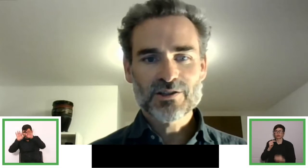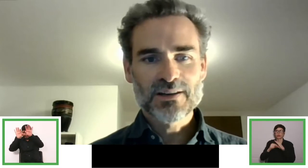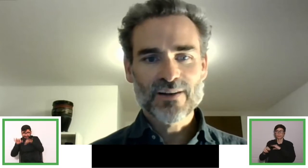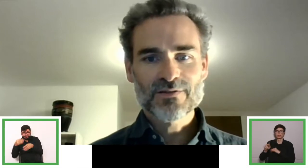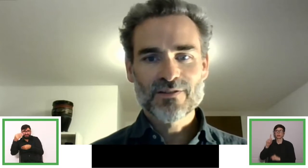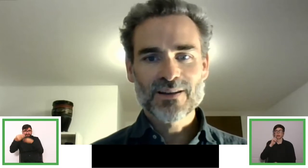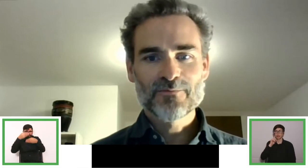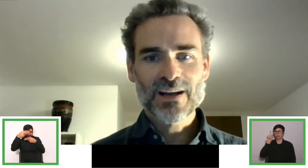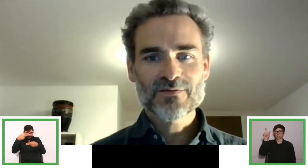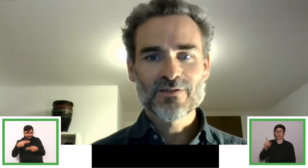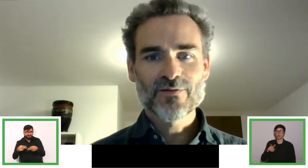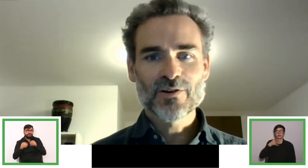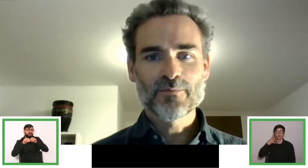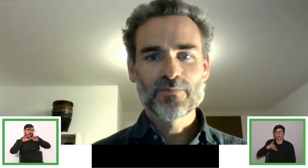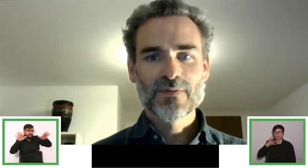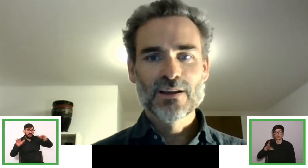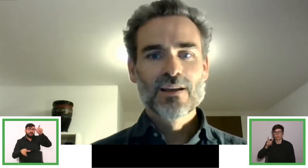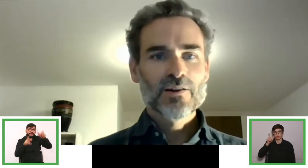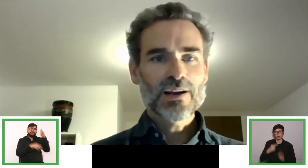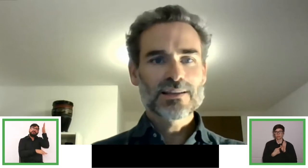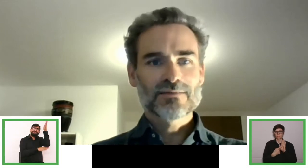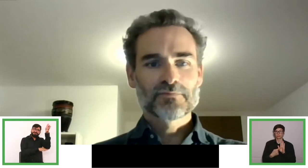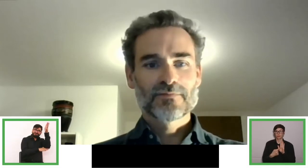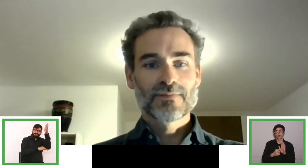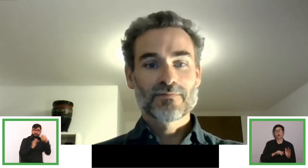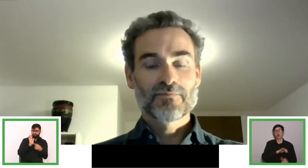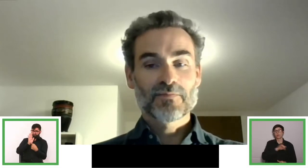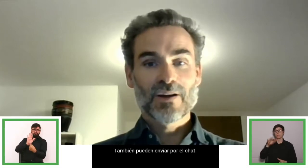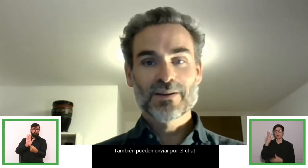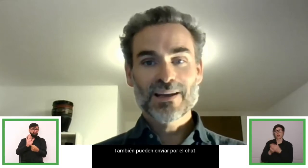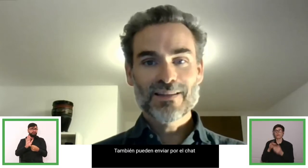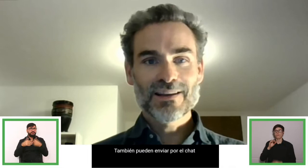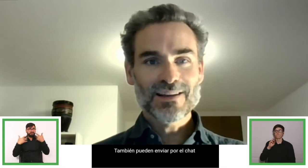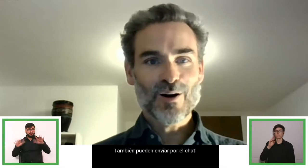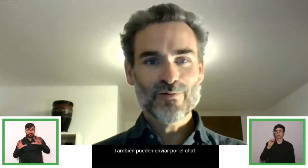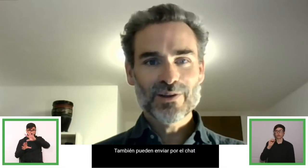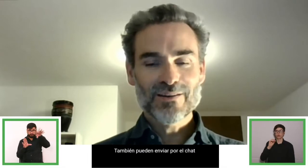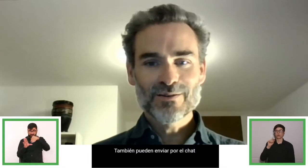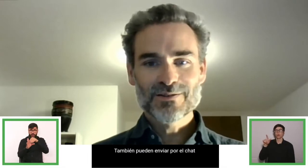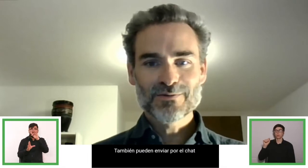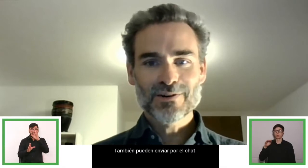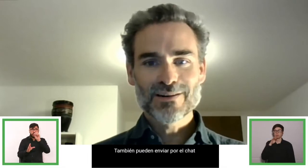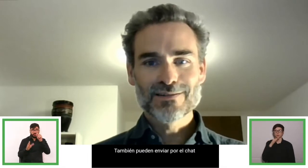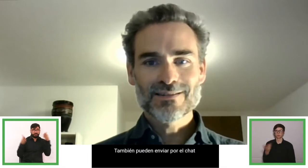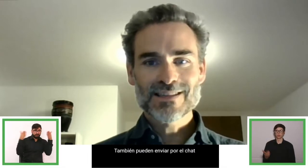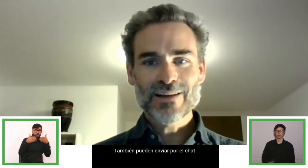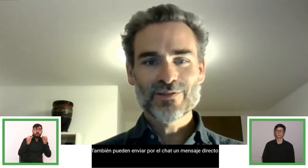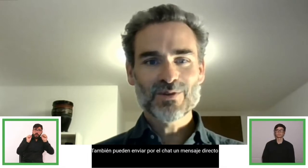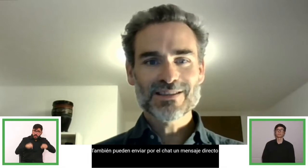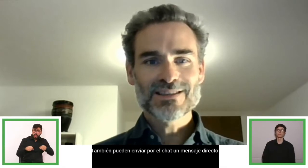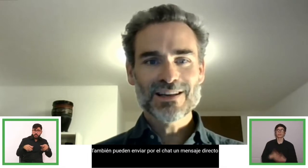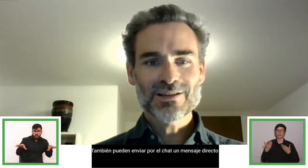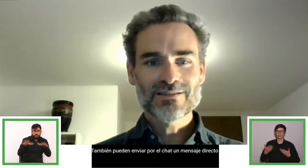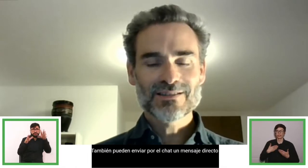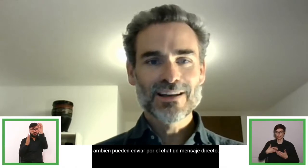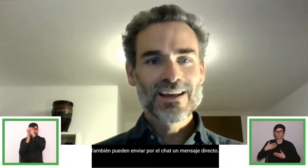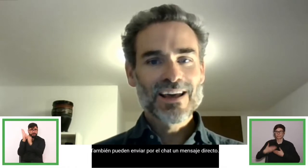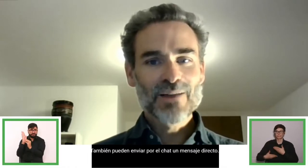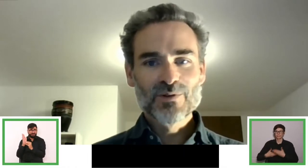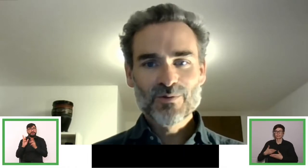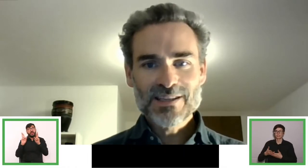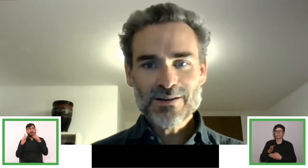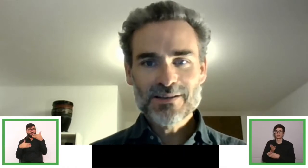los oradores de las discusiones después del foro. Bueno, Entonces, sigamos, empecemos con